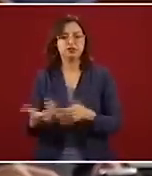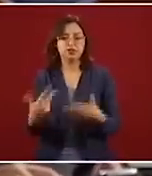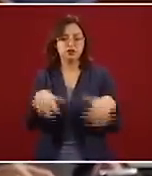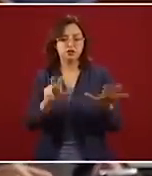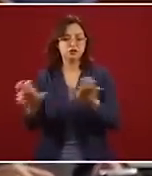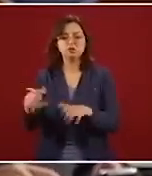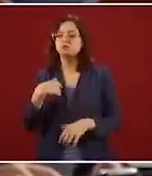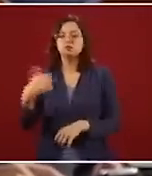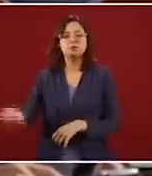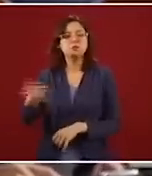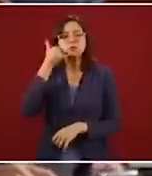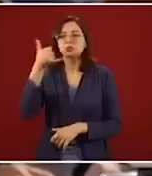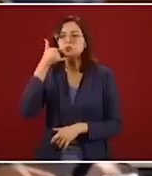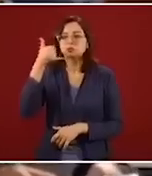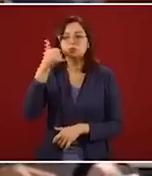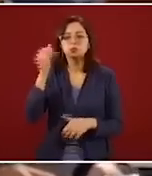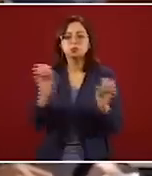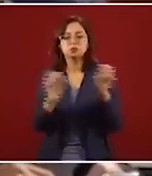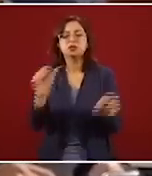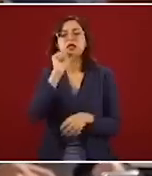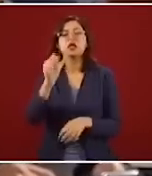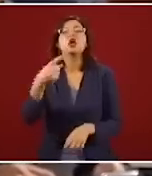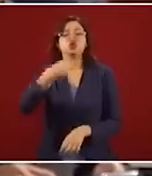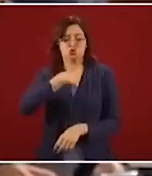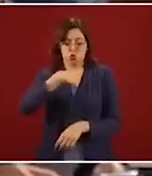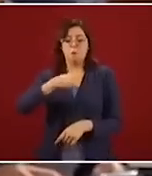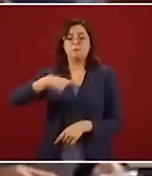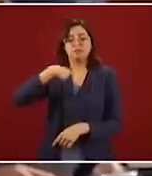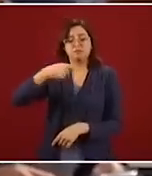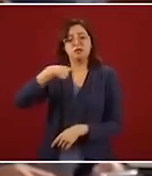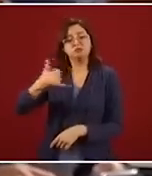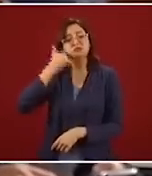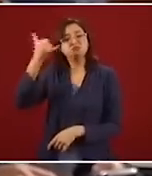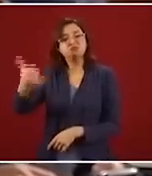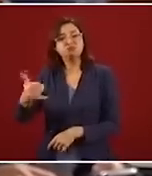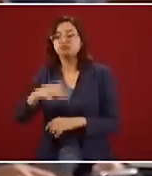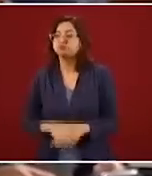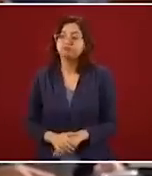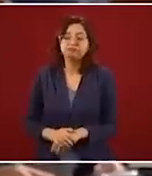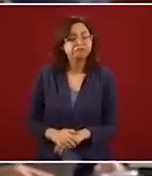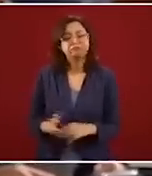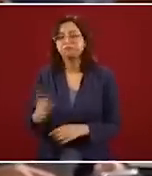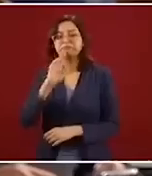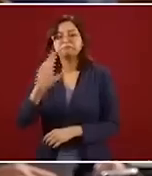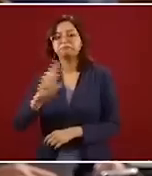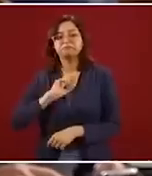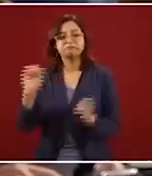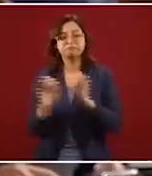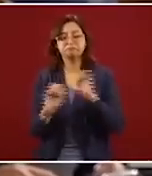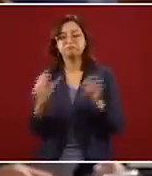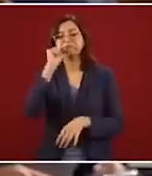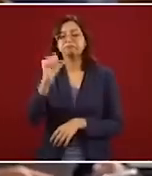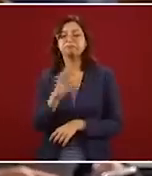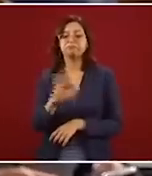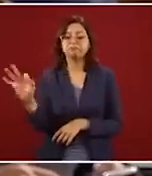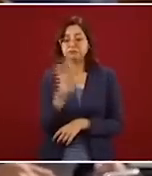y no contesta nadie, y de hecho yo lo hice personalmente para ver qué pasaba, y no hay tanta respuesta. Tal vez sería